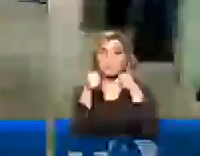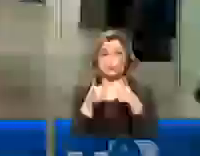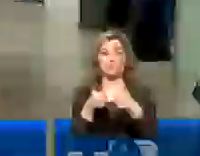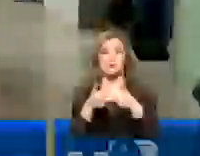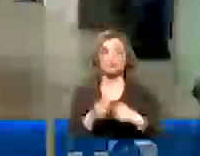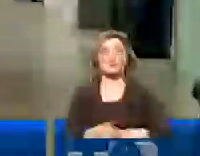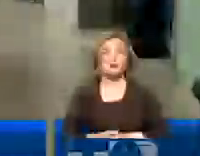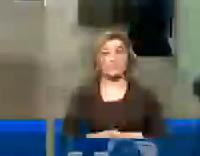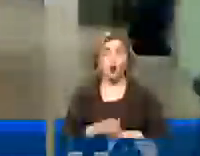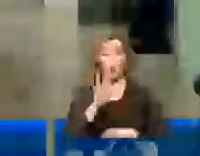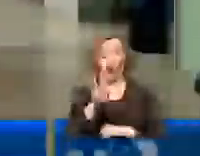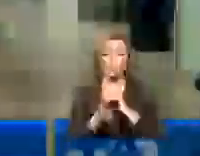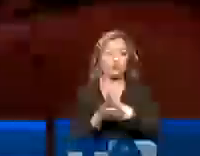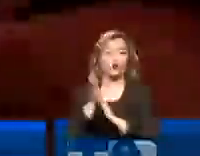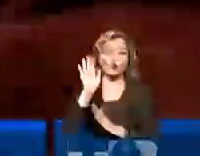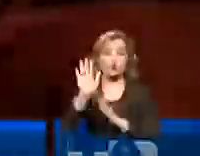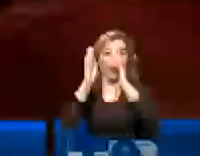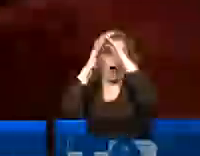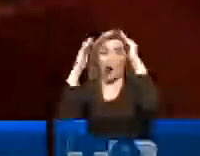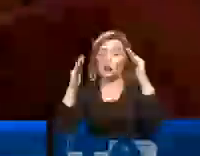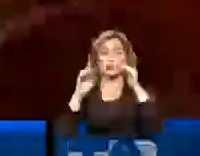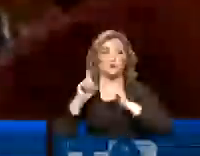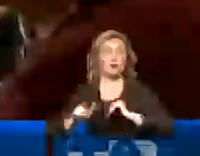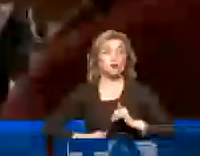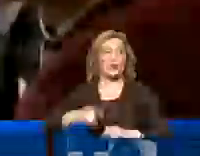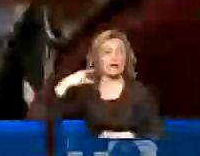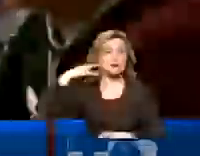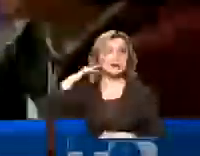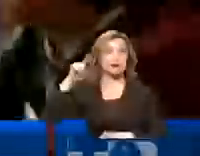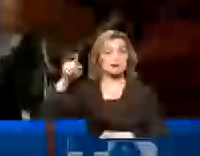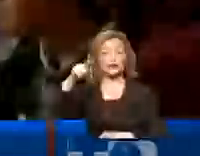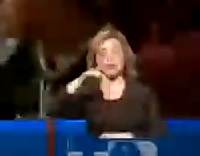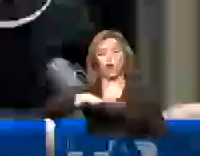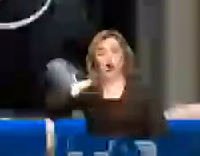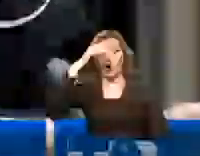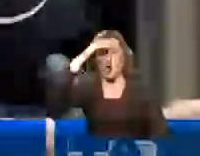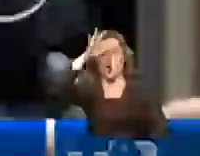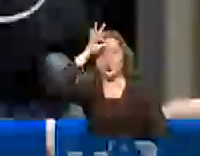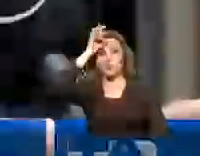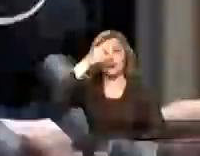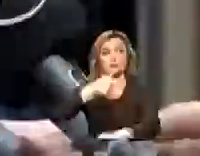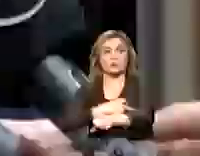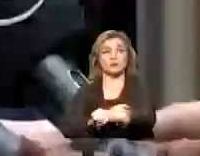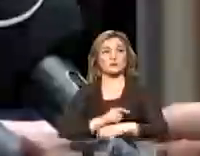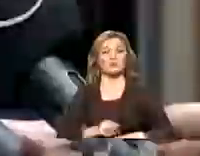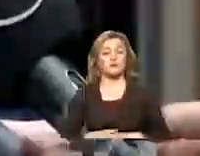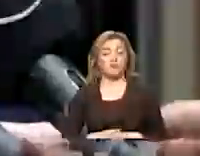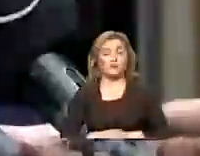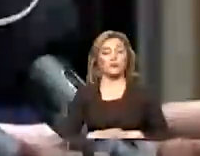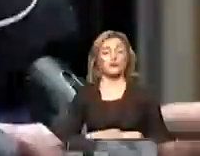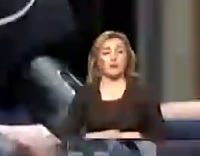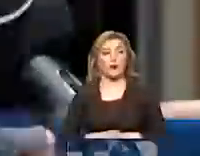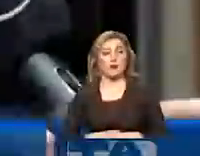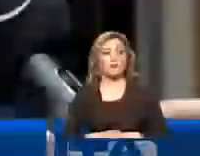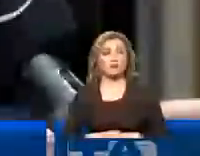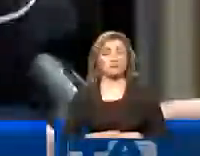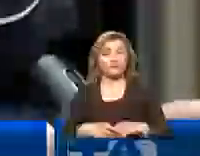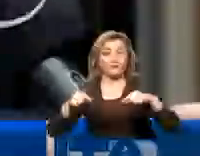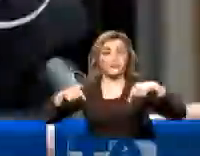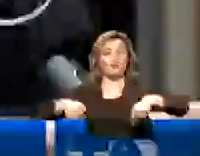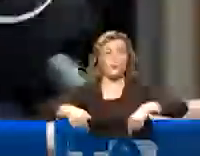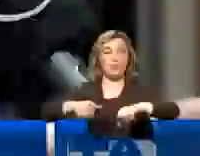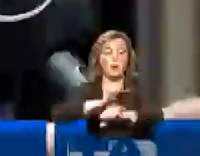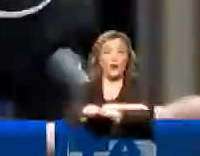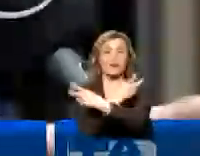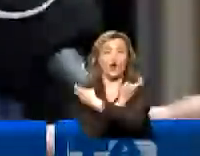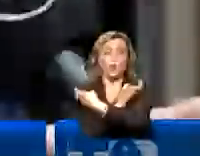satisfactoriamente. 4 ya fueron dados de alta. Solo una niña permanece hospitalizada. La menor tiene una fractura en los miembros inferiores que